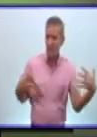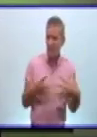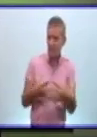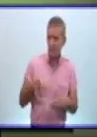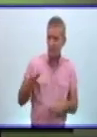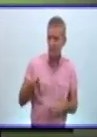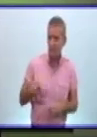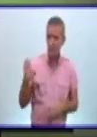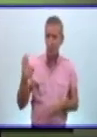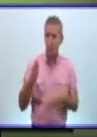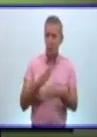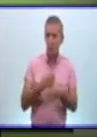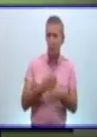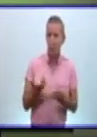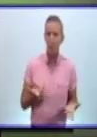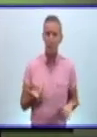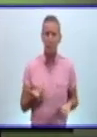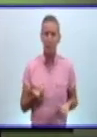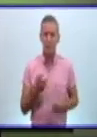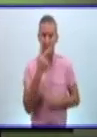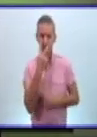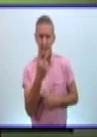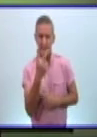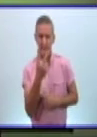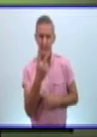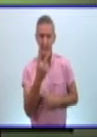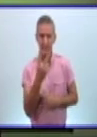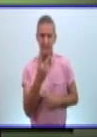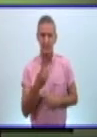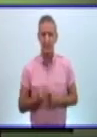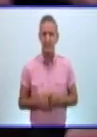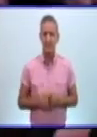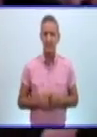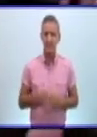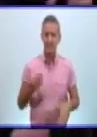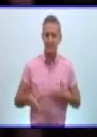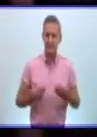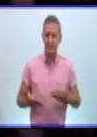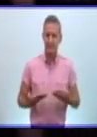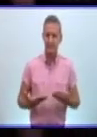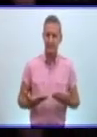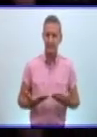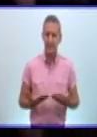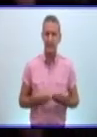a partir de la observación de una actividad experimental.